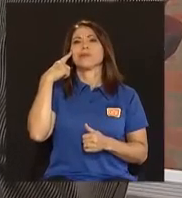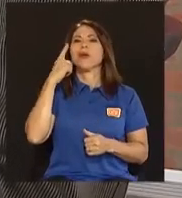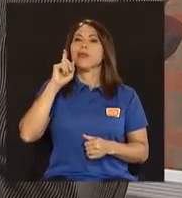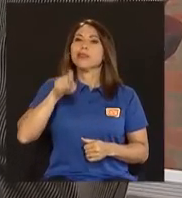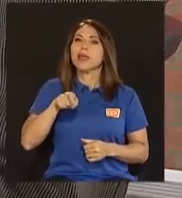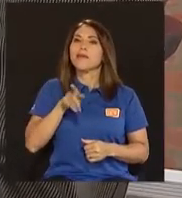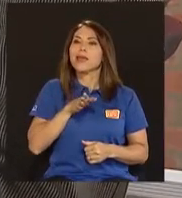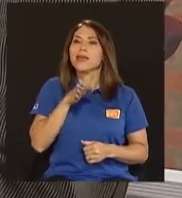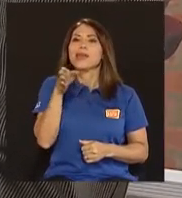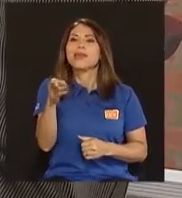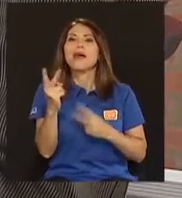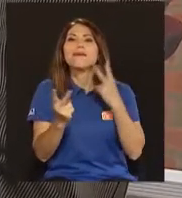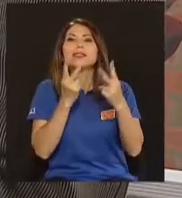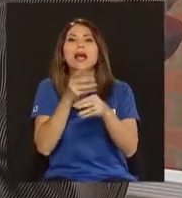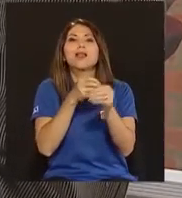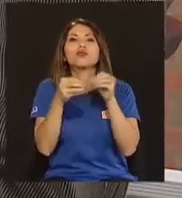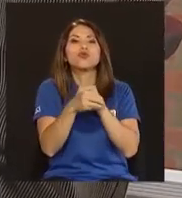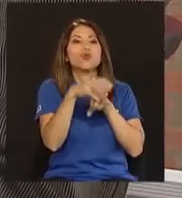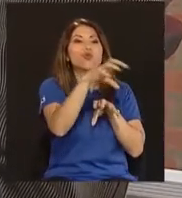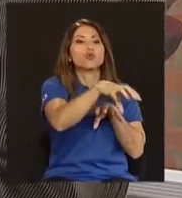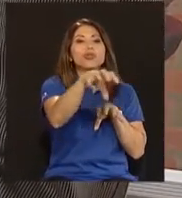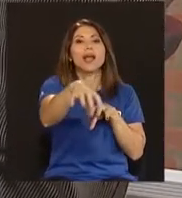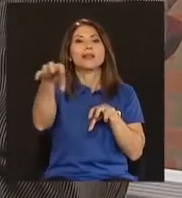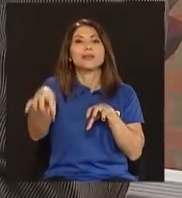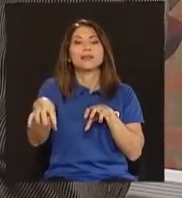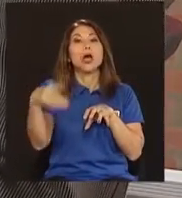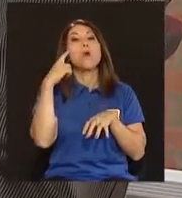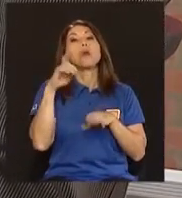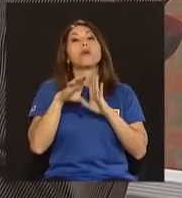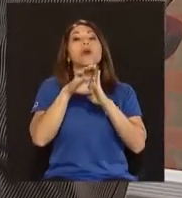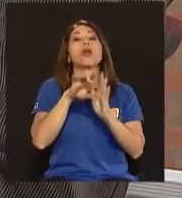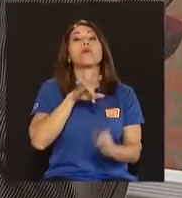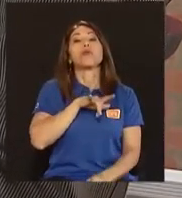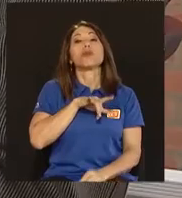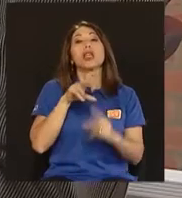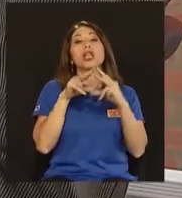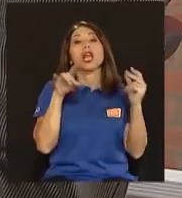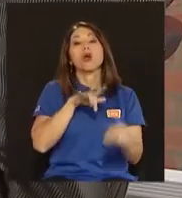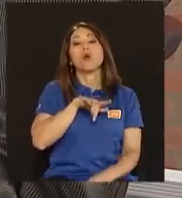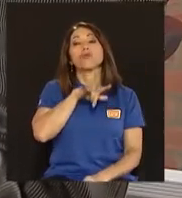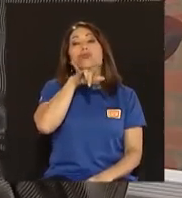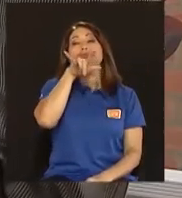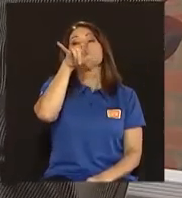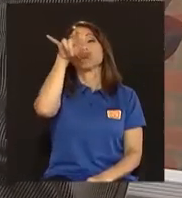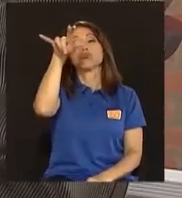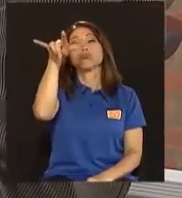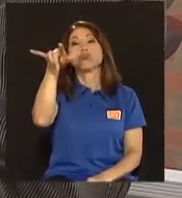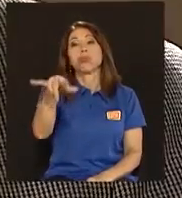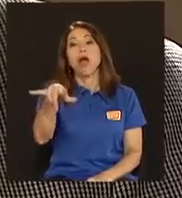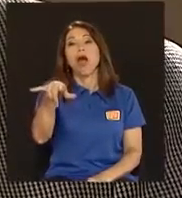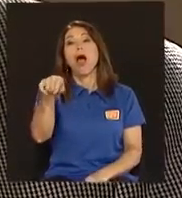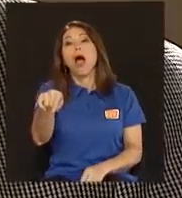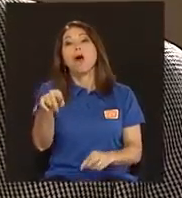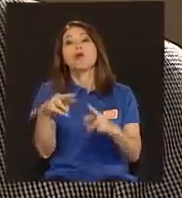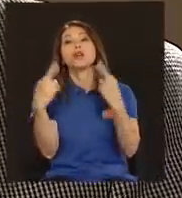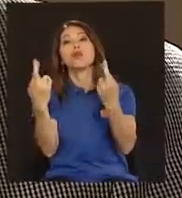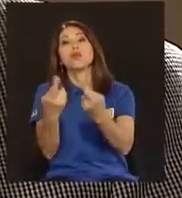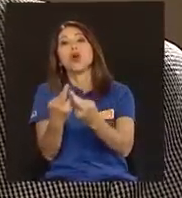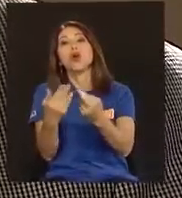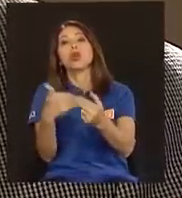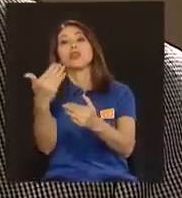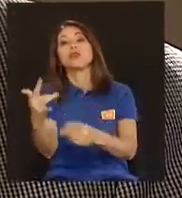las sucursales. Es muy fácil desde luego llegar a Managua, bajarse un avión, tomar la sesión y regresarse al día siguiente. Me